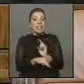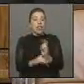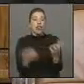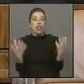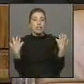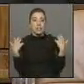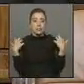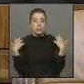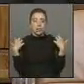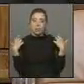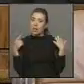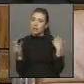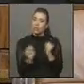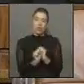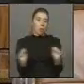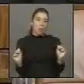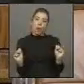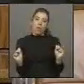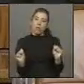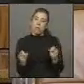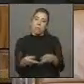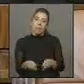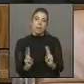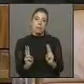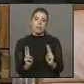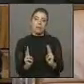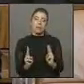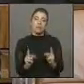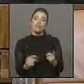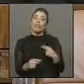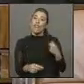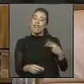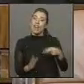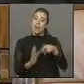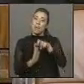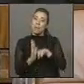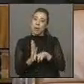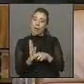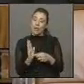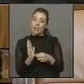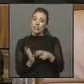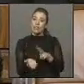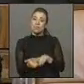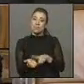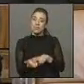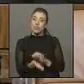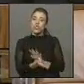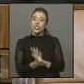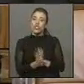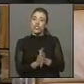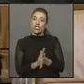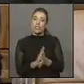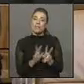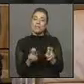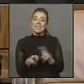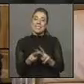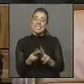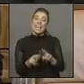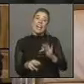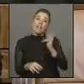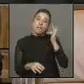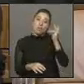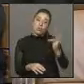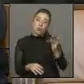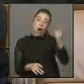responsable, eso no lo podemos seguir permitiendo. Así que valoro el proyecto, de verdad, todo lo que tengamos que arreglarlo en el camino,